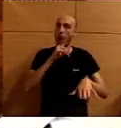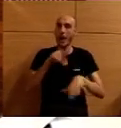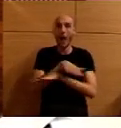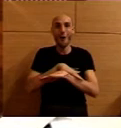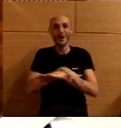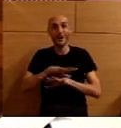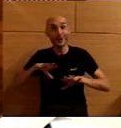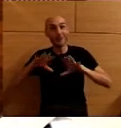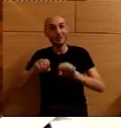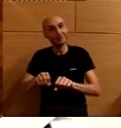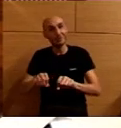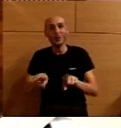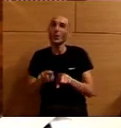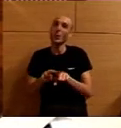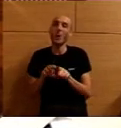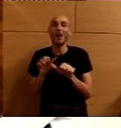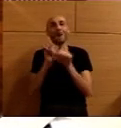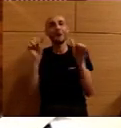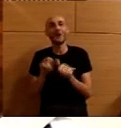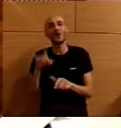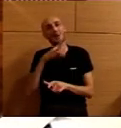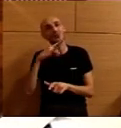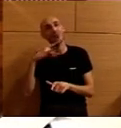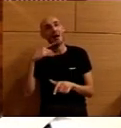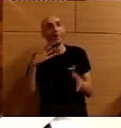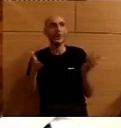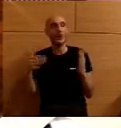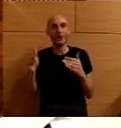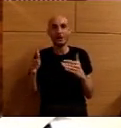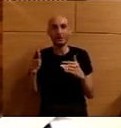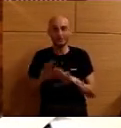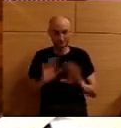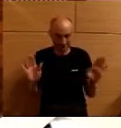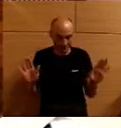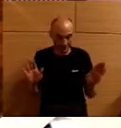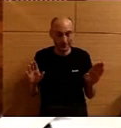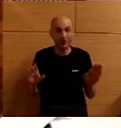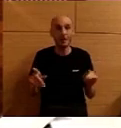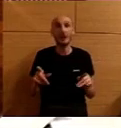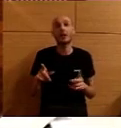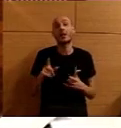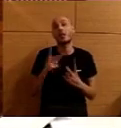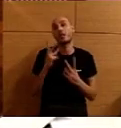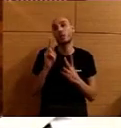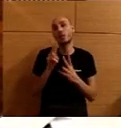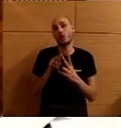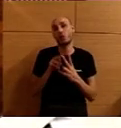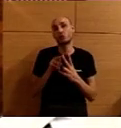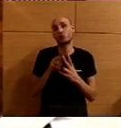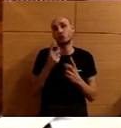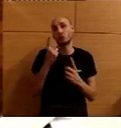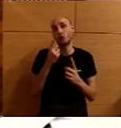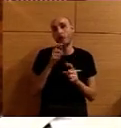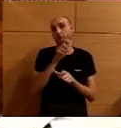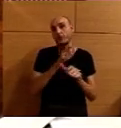Hay dos realidades en esta situación de la propuesta. Una, la que dice que nadie va a sufrir